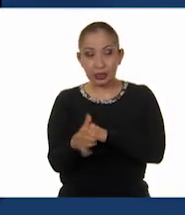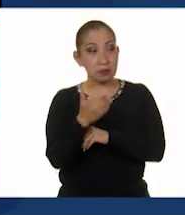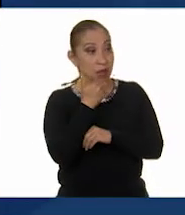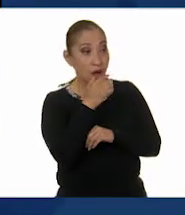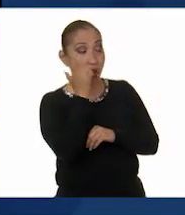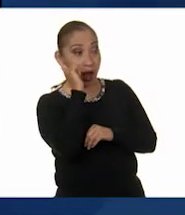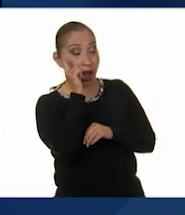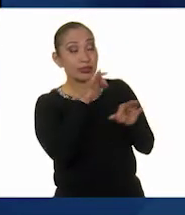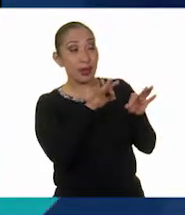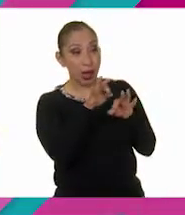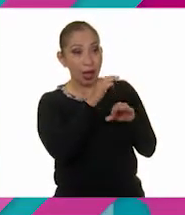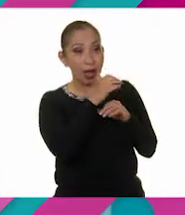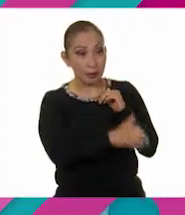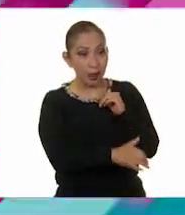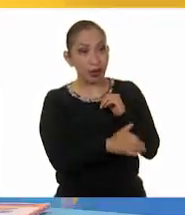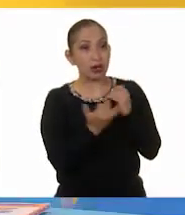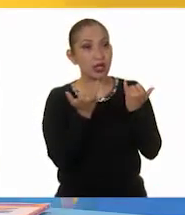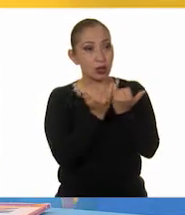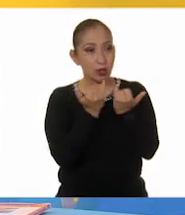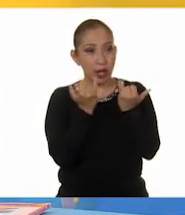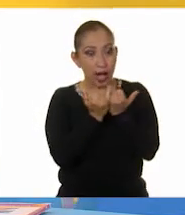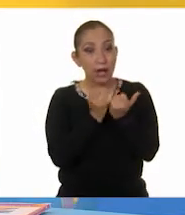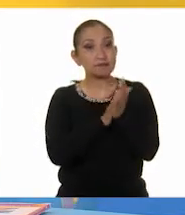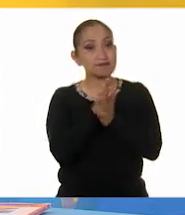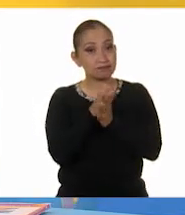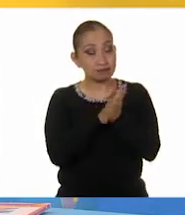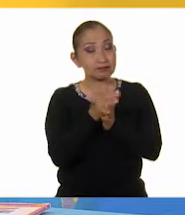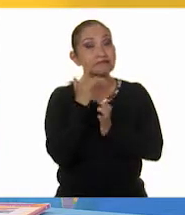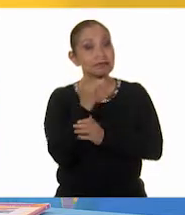tu trabajo terminado con el mismo entusiasmo y